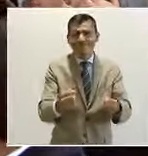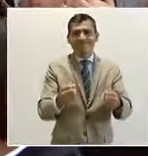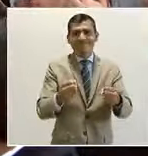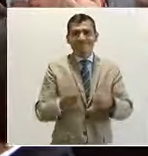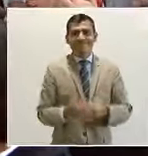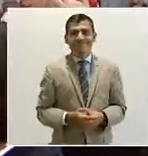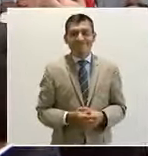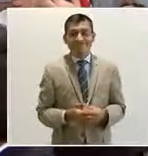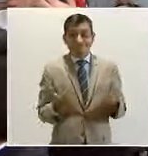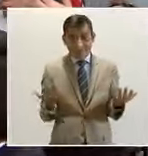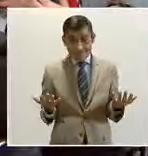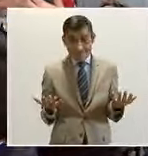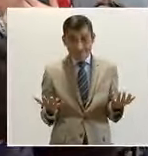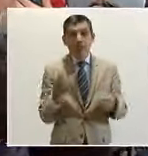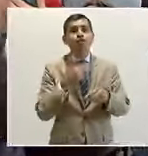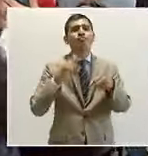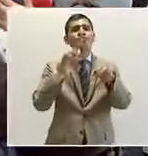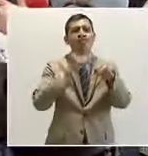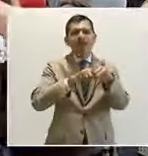y por eso lo del hospital